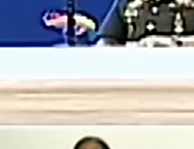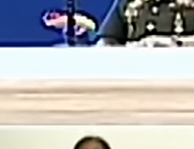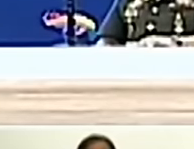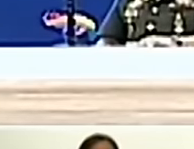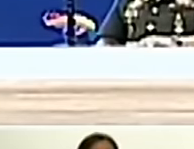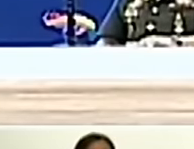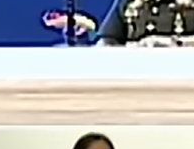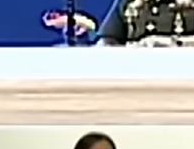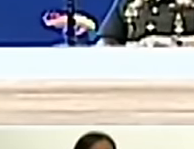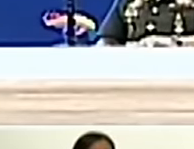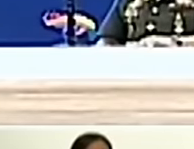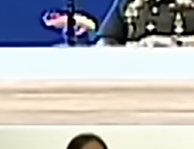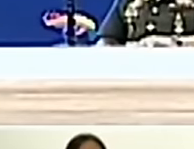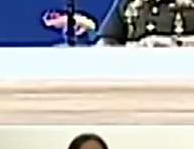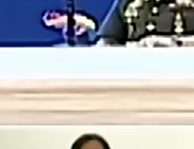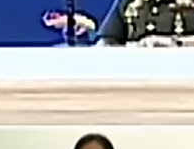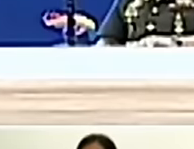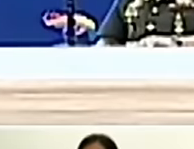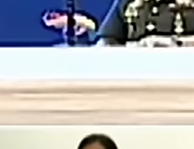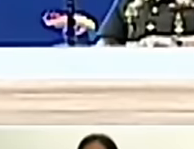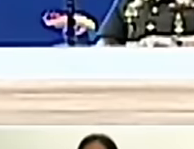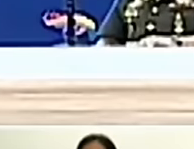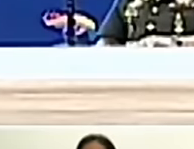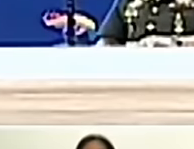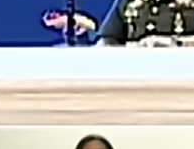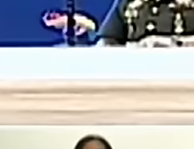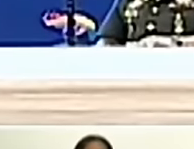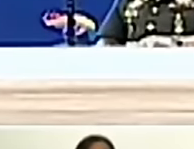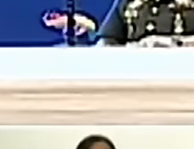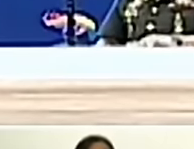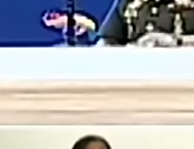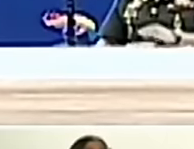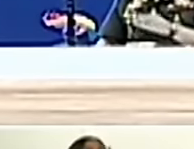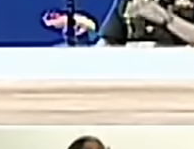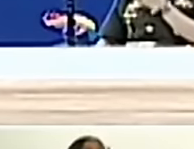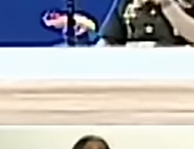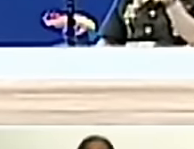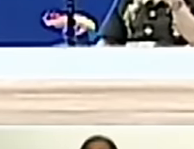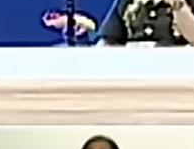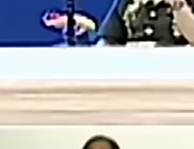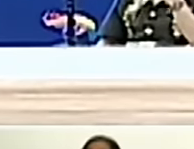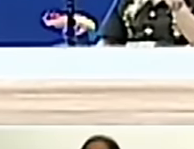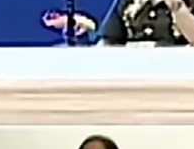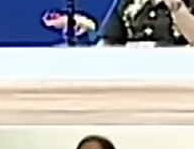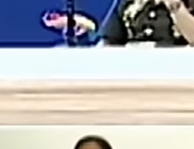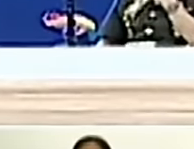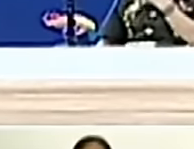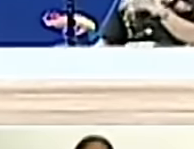cosa, doctor Jorge Rodríguez, como hecho los locos, lo publican en Londres,